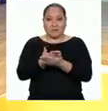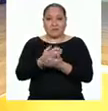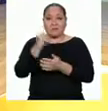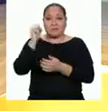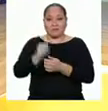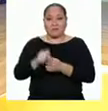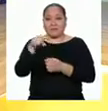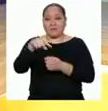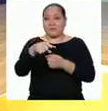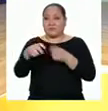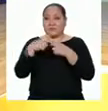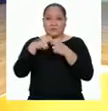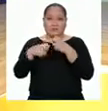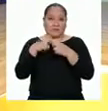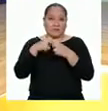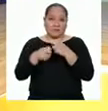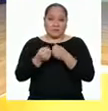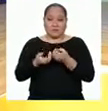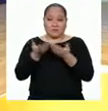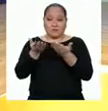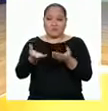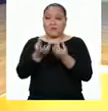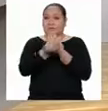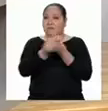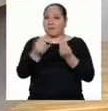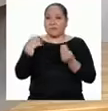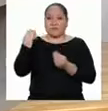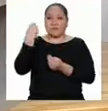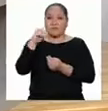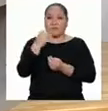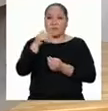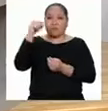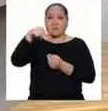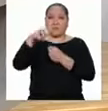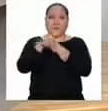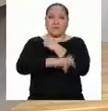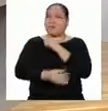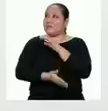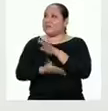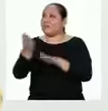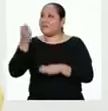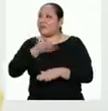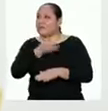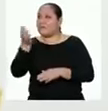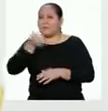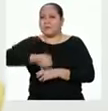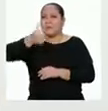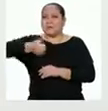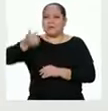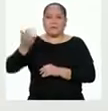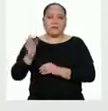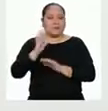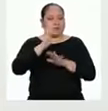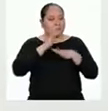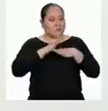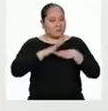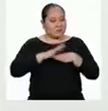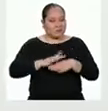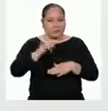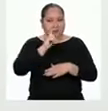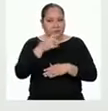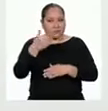este problema afecta a la mayoría de jóvenes en este país. ¡Vamos donde nuestras autoridades! Tranquilo, Rodrigo. No